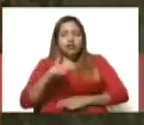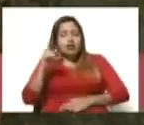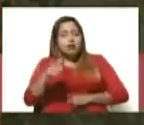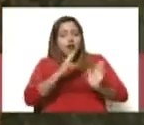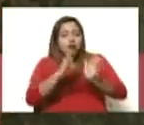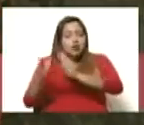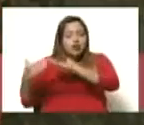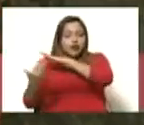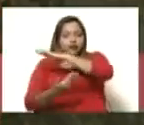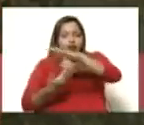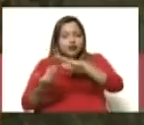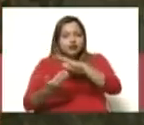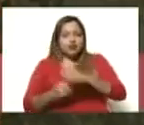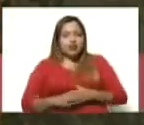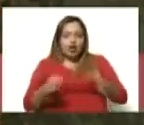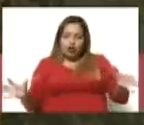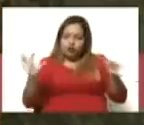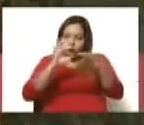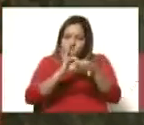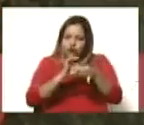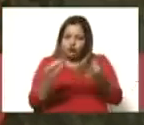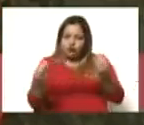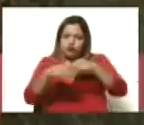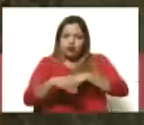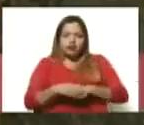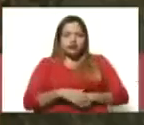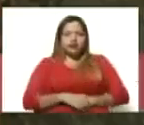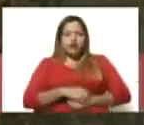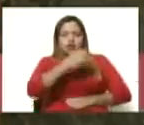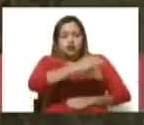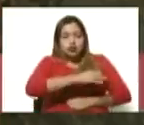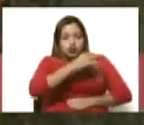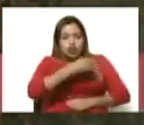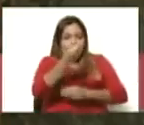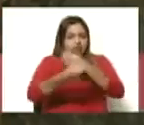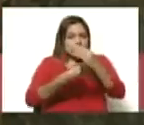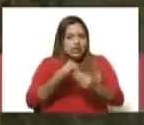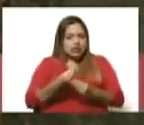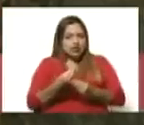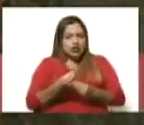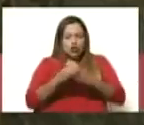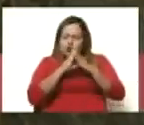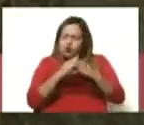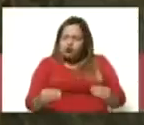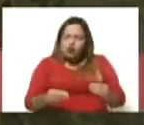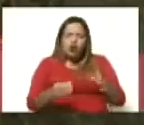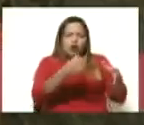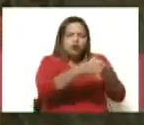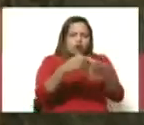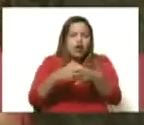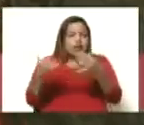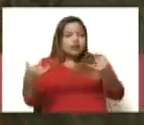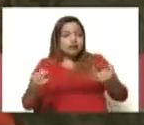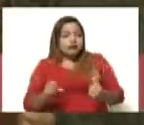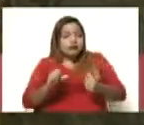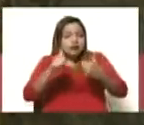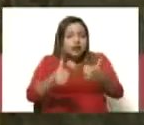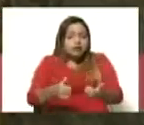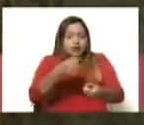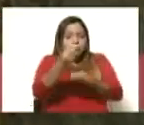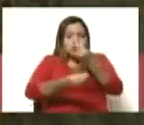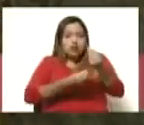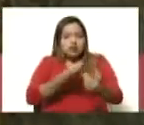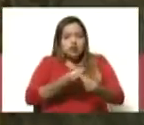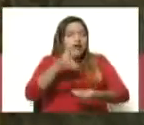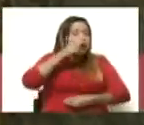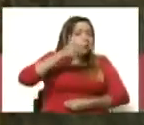base. Acompañado de eso, de ese imaginario social que estamos generando con todas nuestras estructuras, desde ya hemos empezado a construir, desde